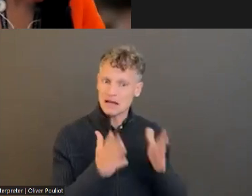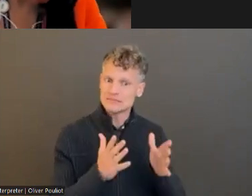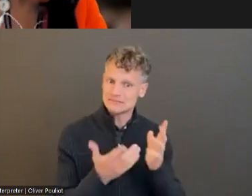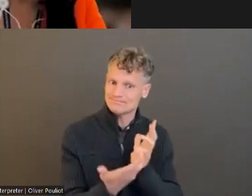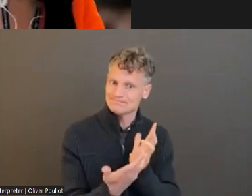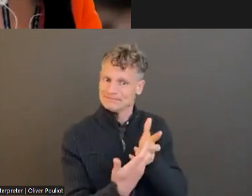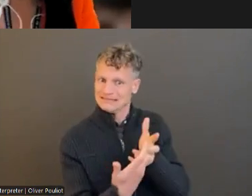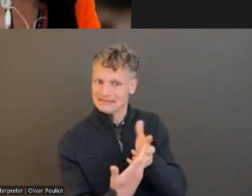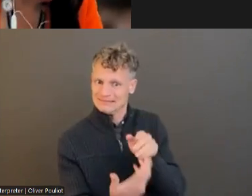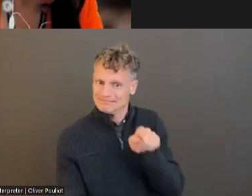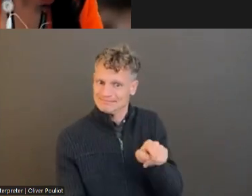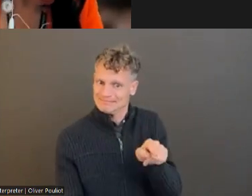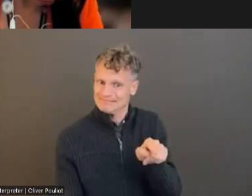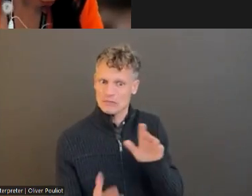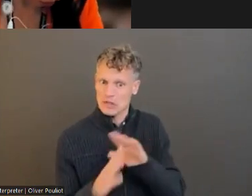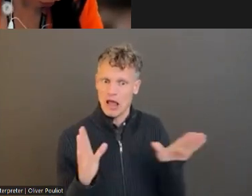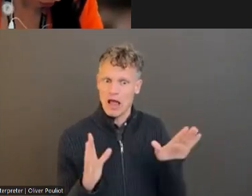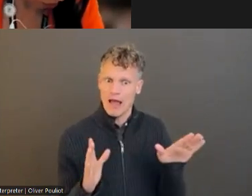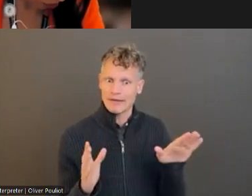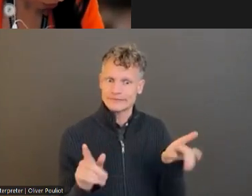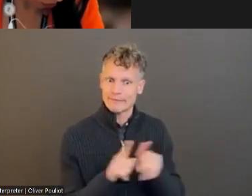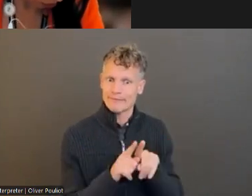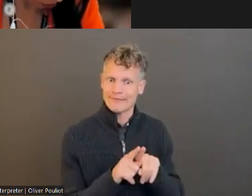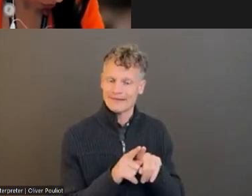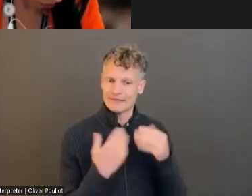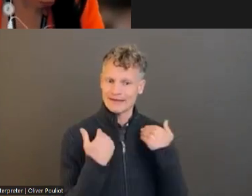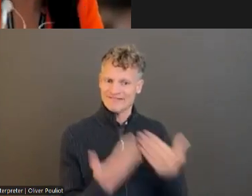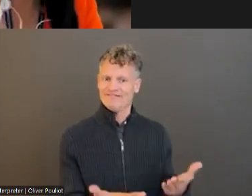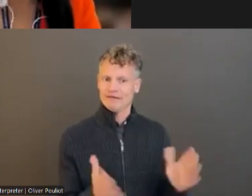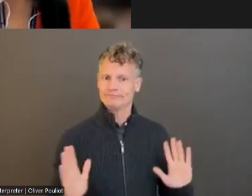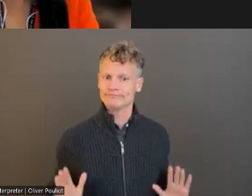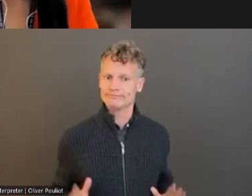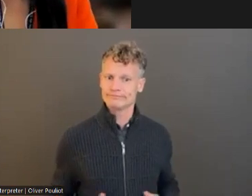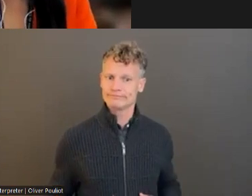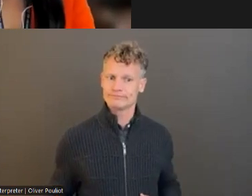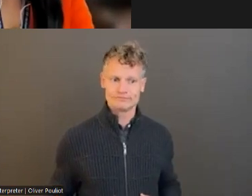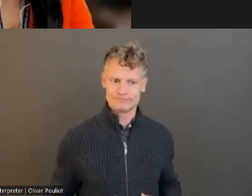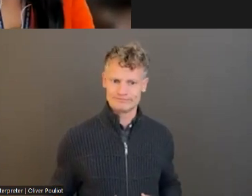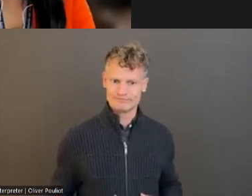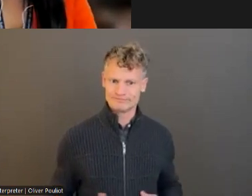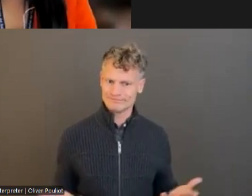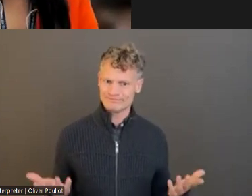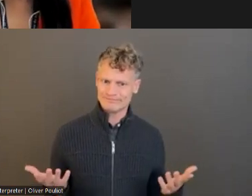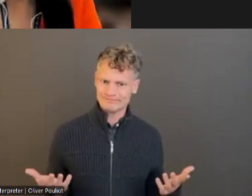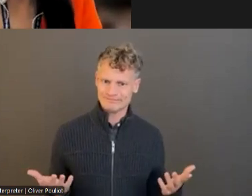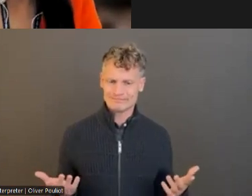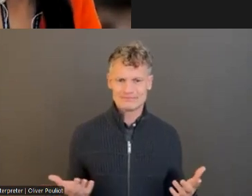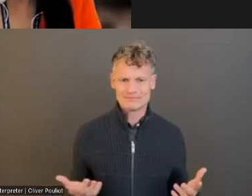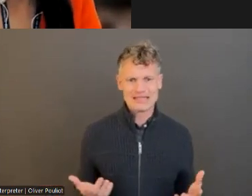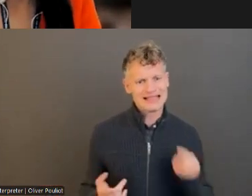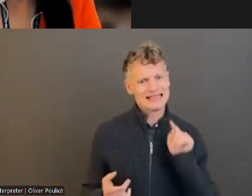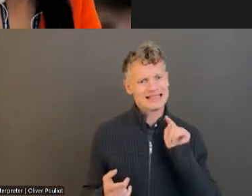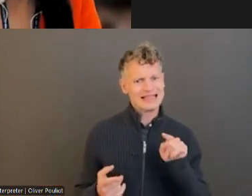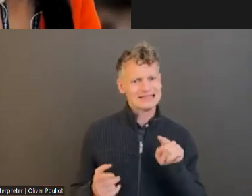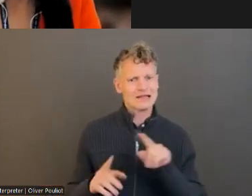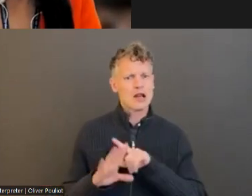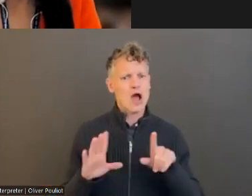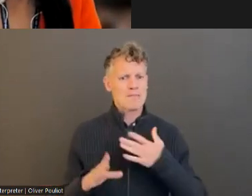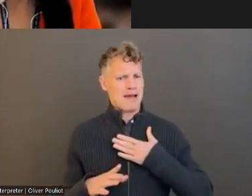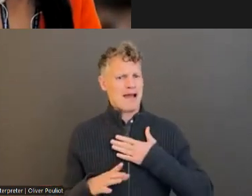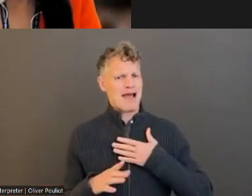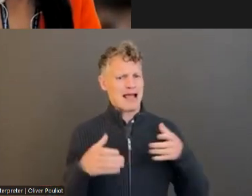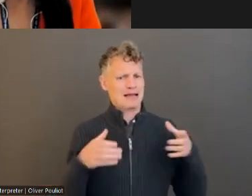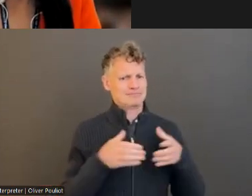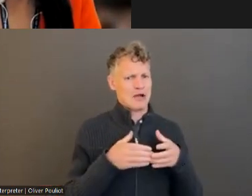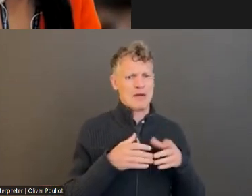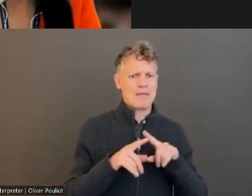lleva en otro departamento en la organización y con ellos estamos trabajando en cómo y con qué instrumentos, que ya los hay, vamos a ayudar a